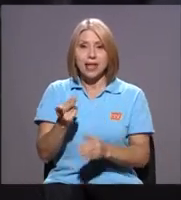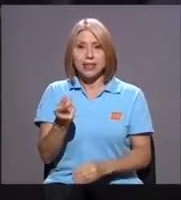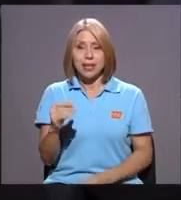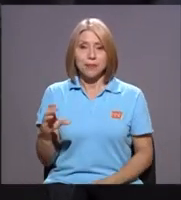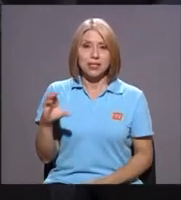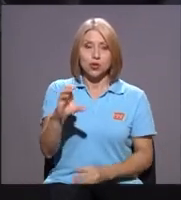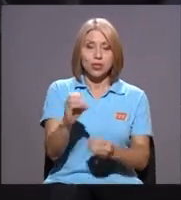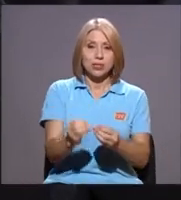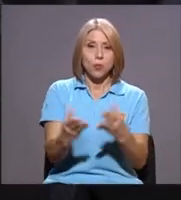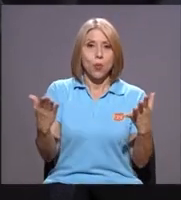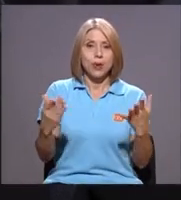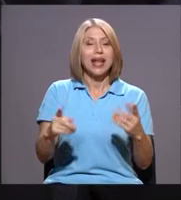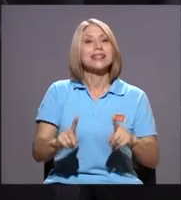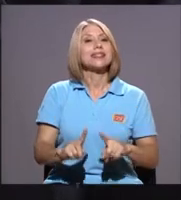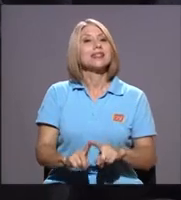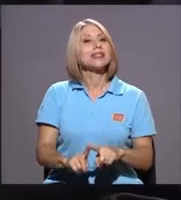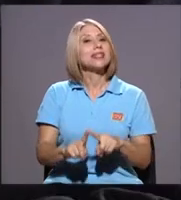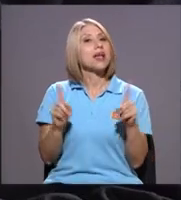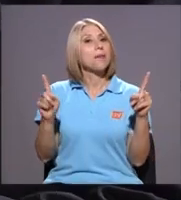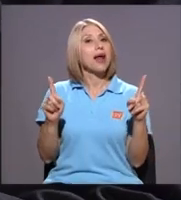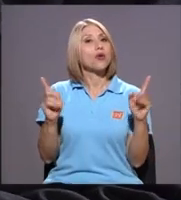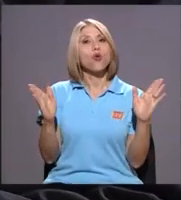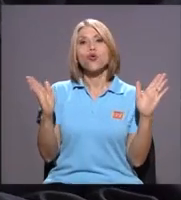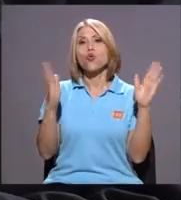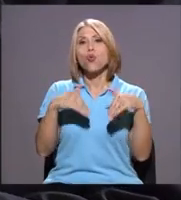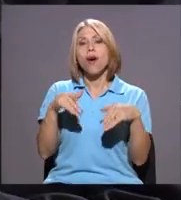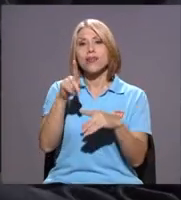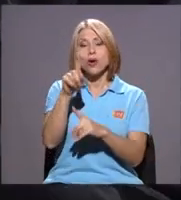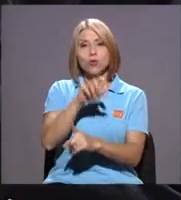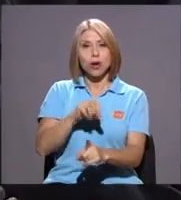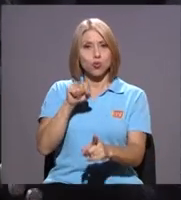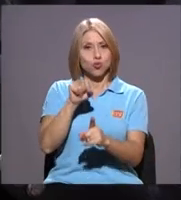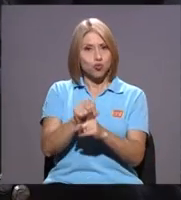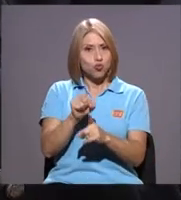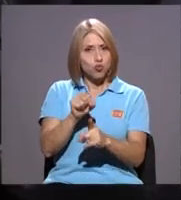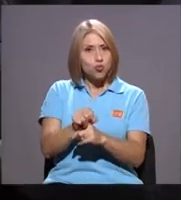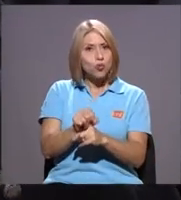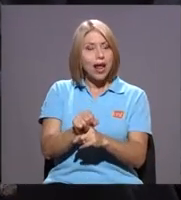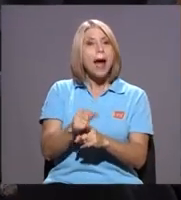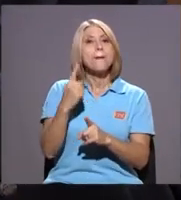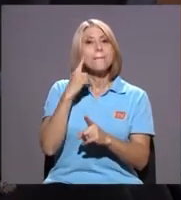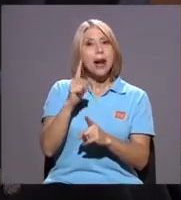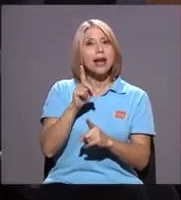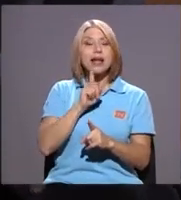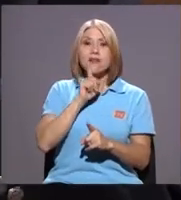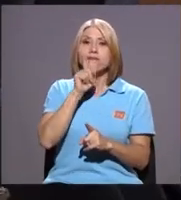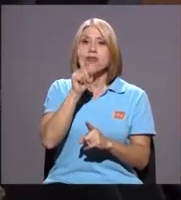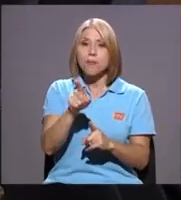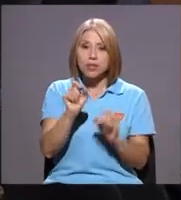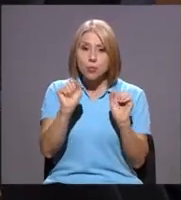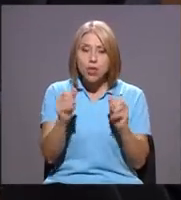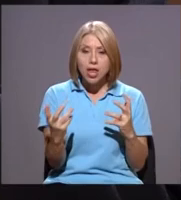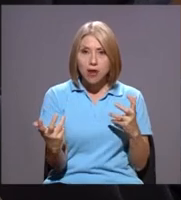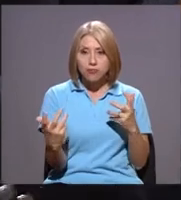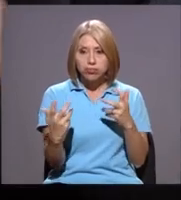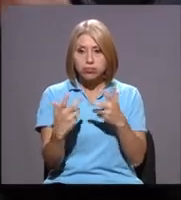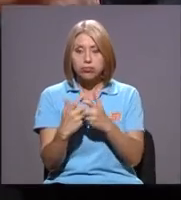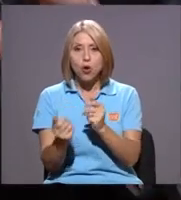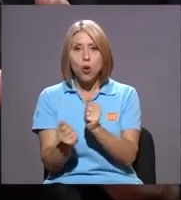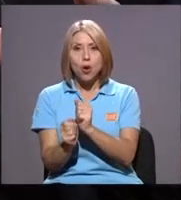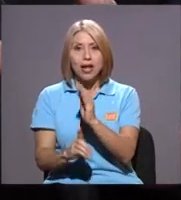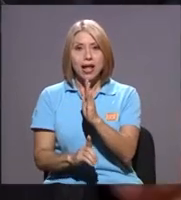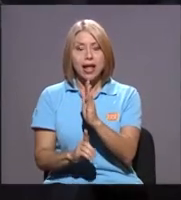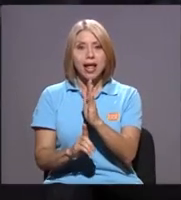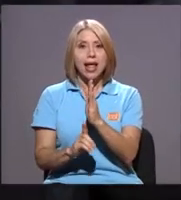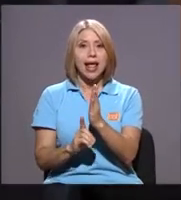públicas. Sin embargo, no había una coyuntura en la cual se tuviera un empate con el Plan Nacional de Desarrollo.